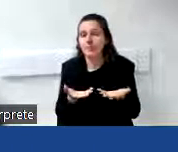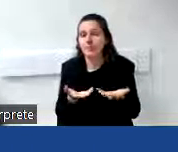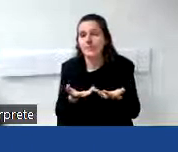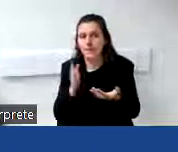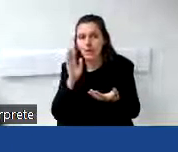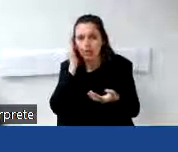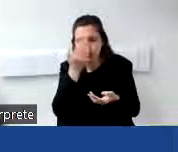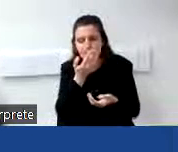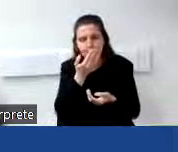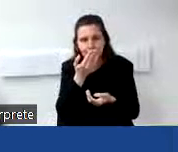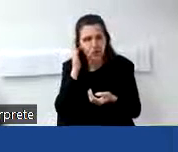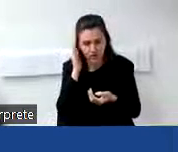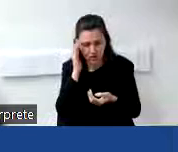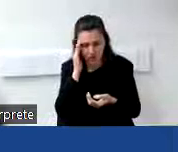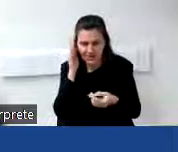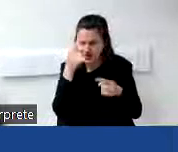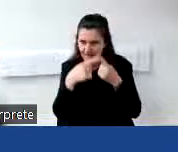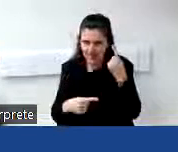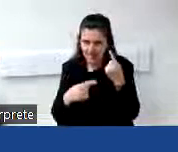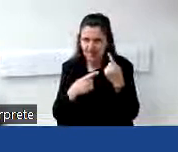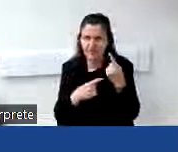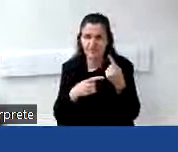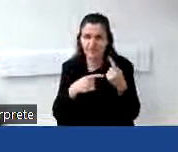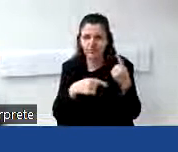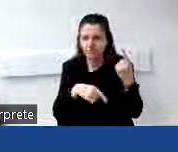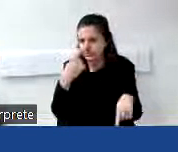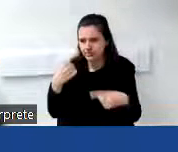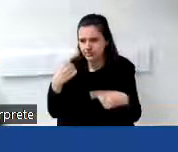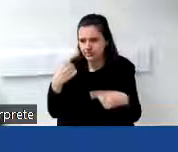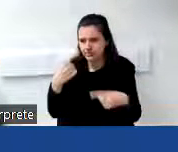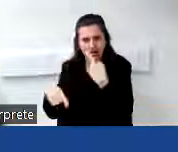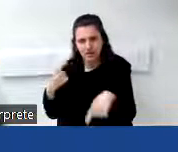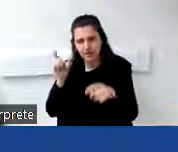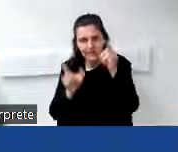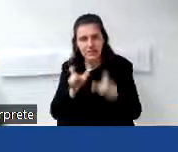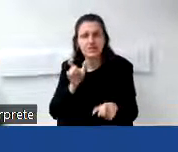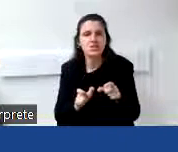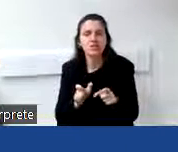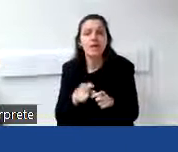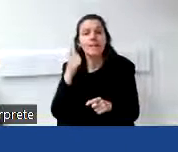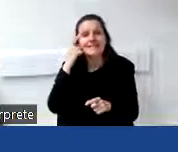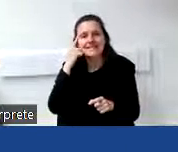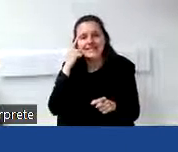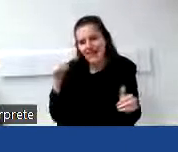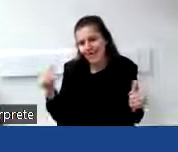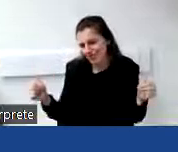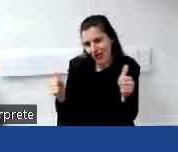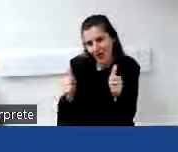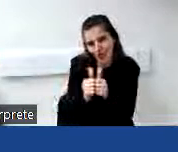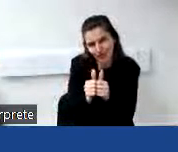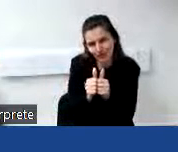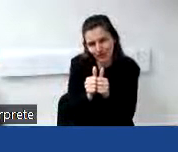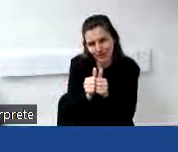de la diversidad siempre ante todo, ¿no? Es como, bueno, esto de pensar en el otro, con el otro, ¿no? Es como, bueno, ¿qué necesita el otro?